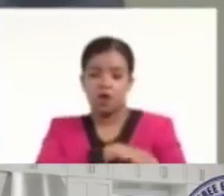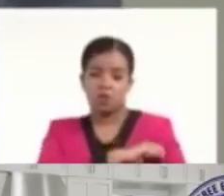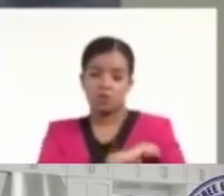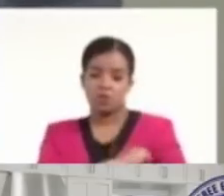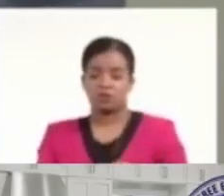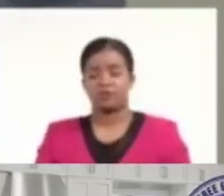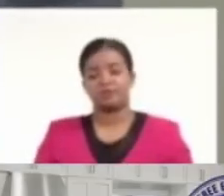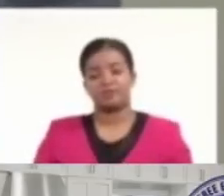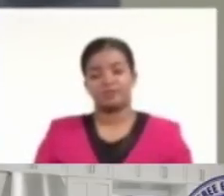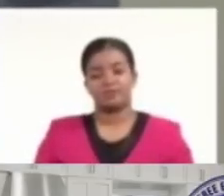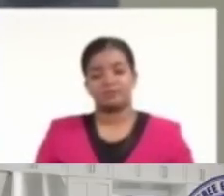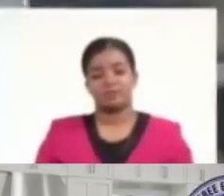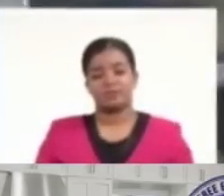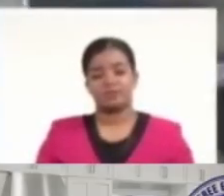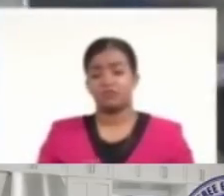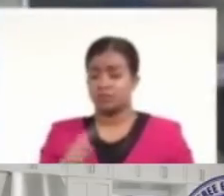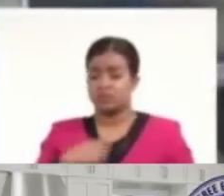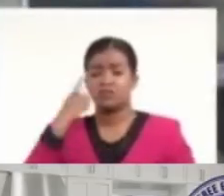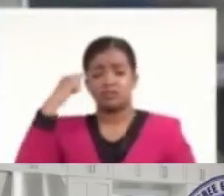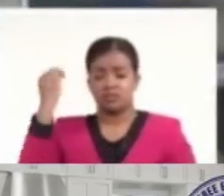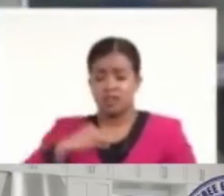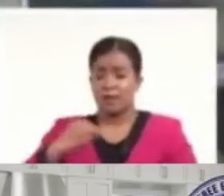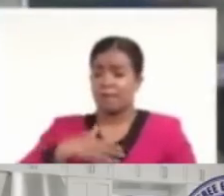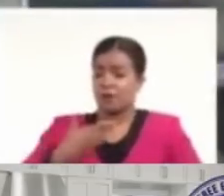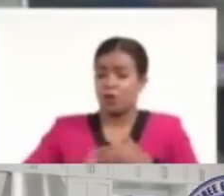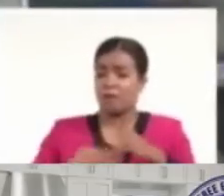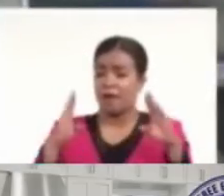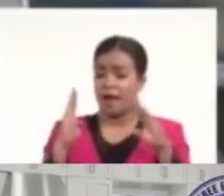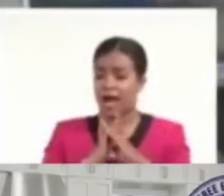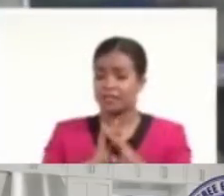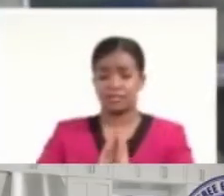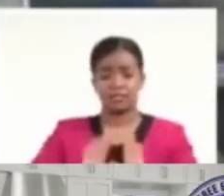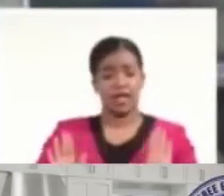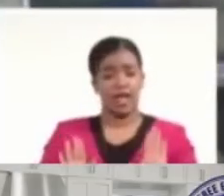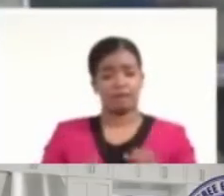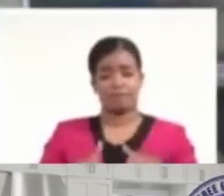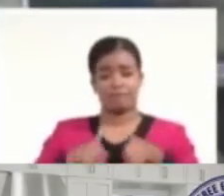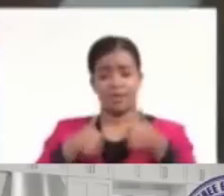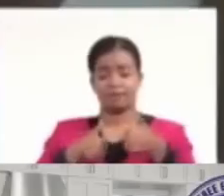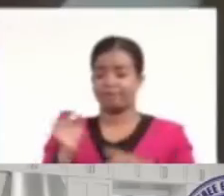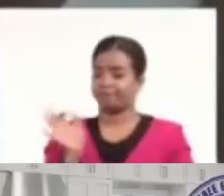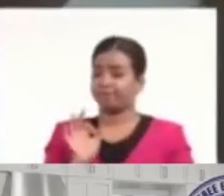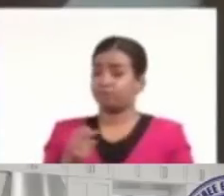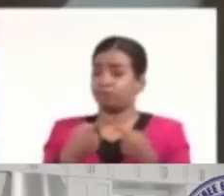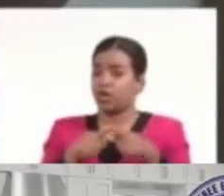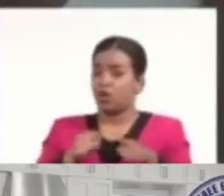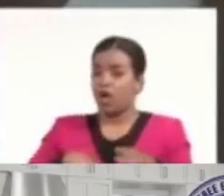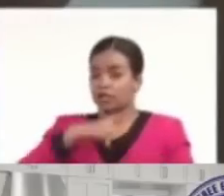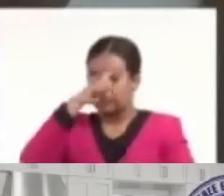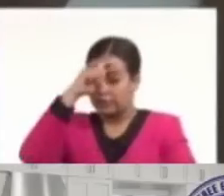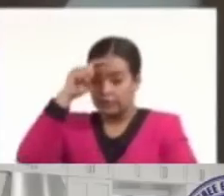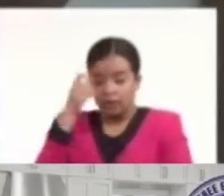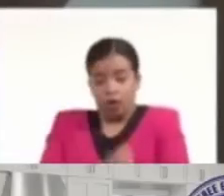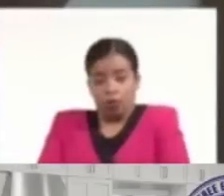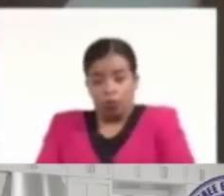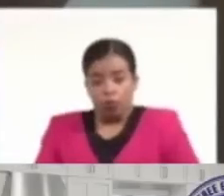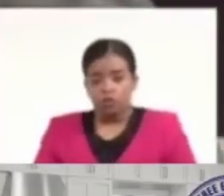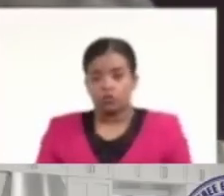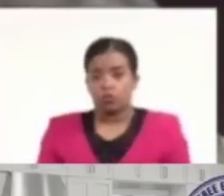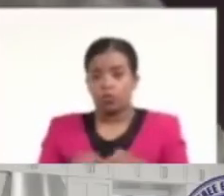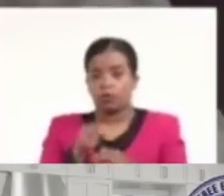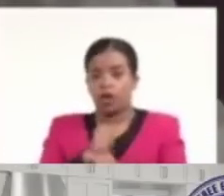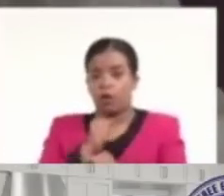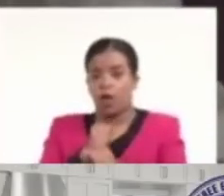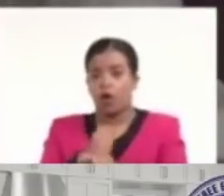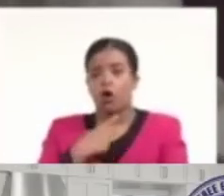estamos conscientes de que hay problemas en la vivienda, de que no hemos recuperado todo, pero el esfuerzo que se hizo aquí por los pinareños y por las fuerzas que en otro